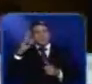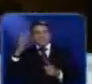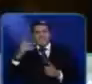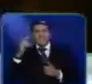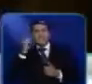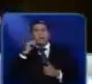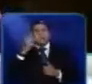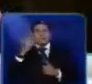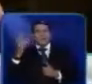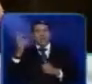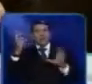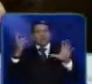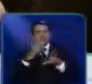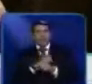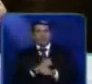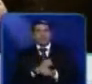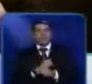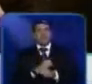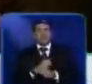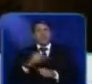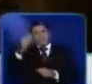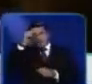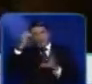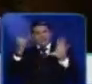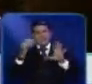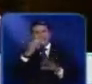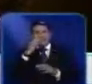de la noche y el domingo a las 6 de la tarde.